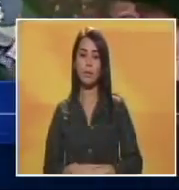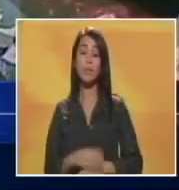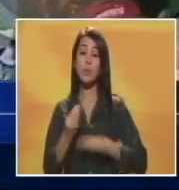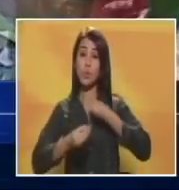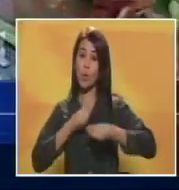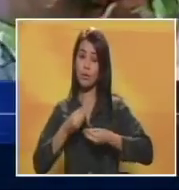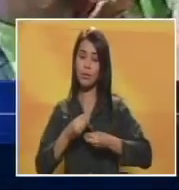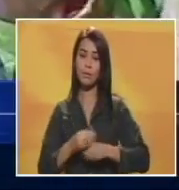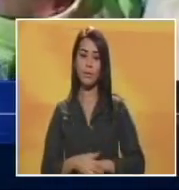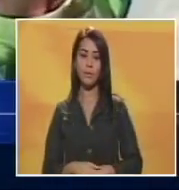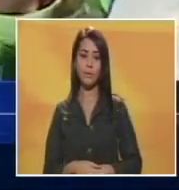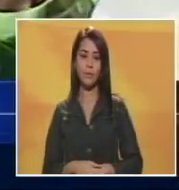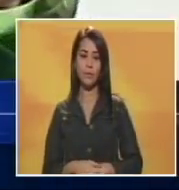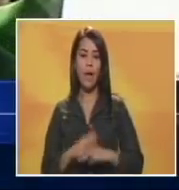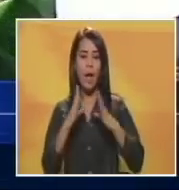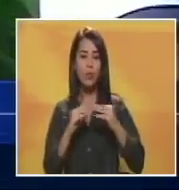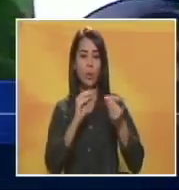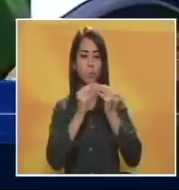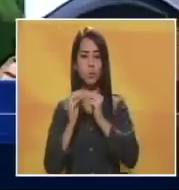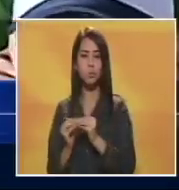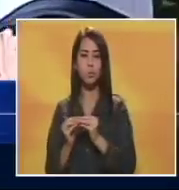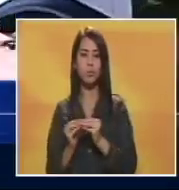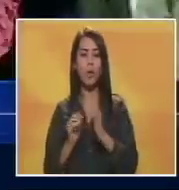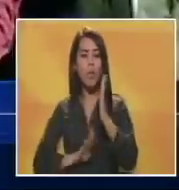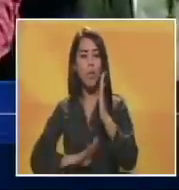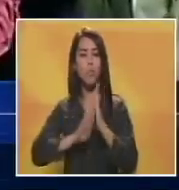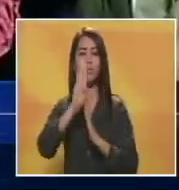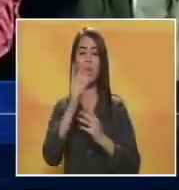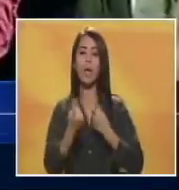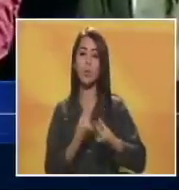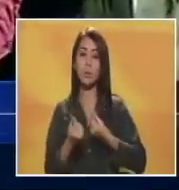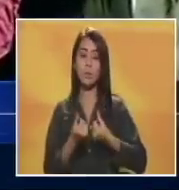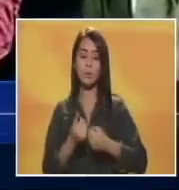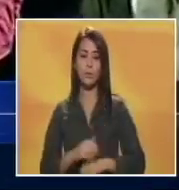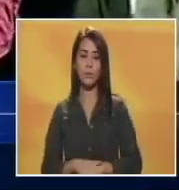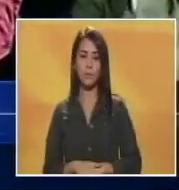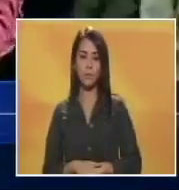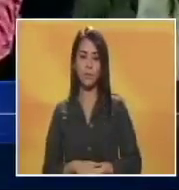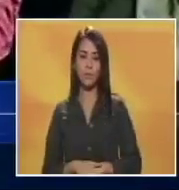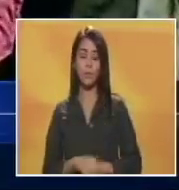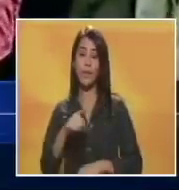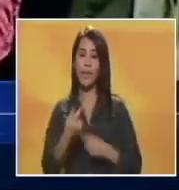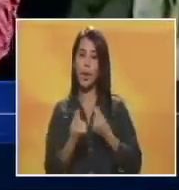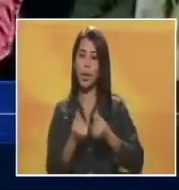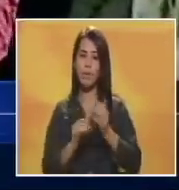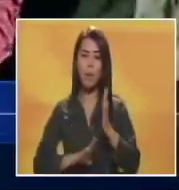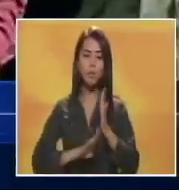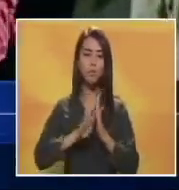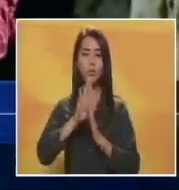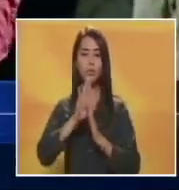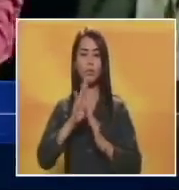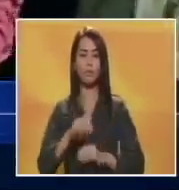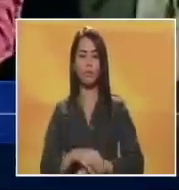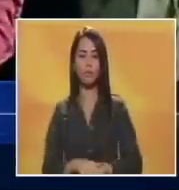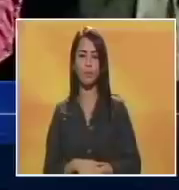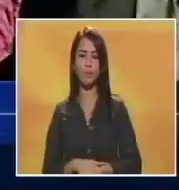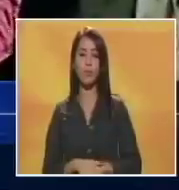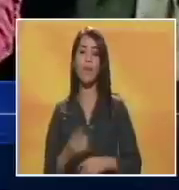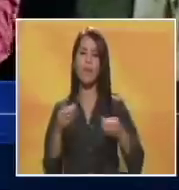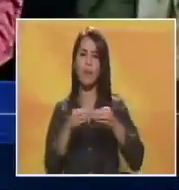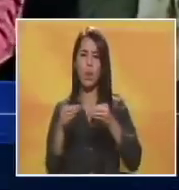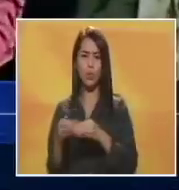guarimbas, aquí estoy lleno de la energía de ustedes y de la fuerza, y les juro que cumpliré